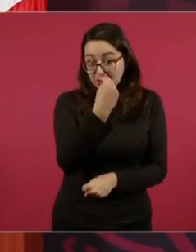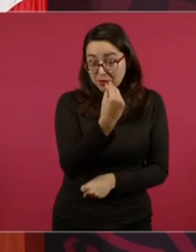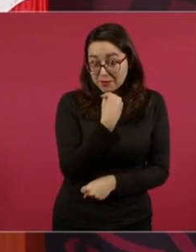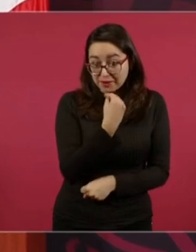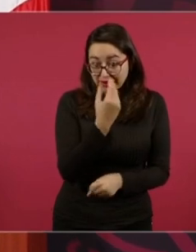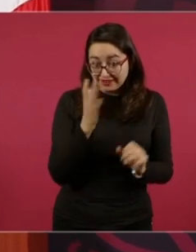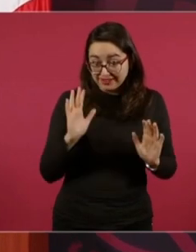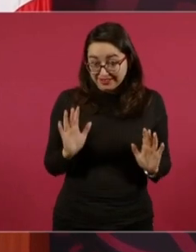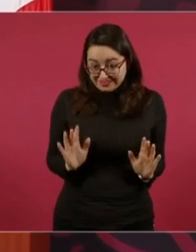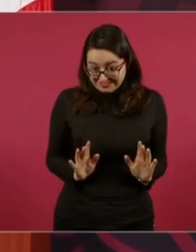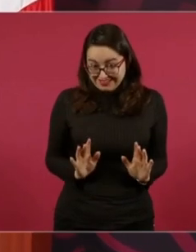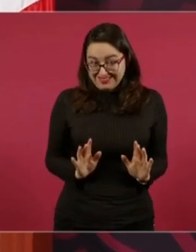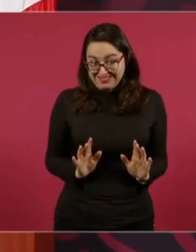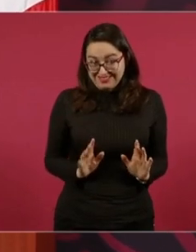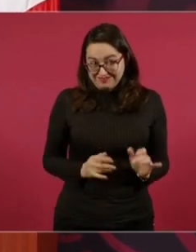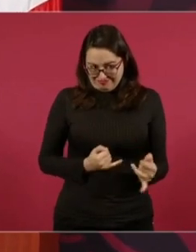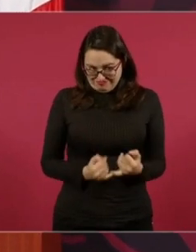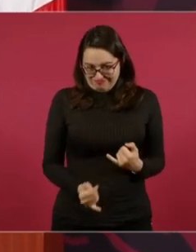porque